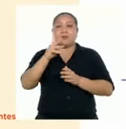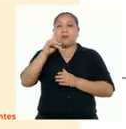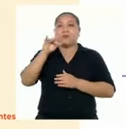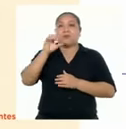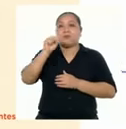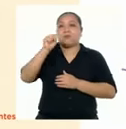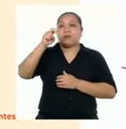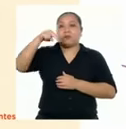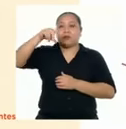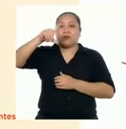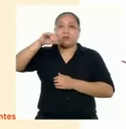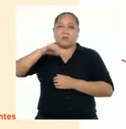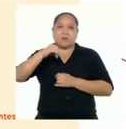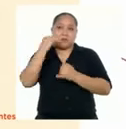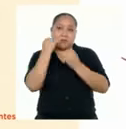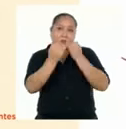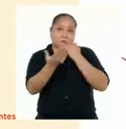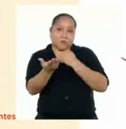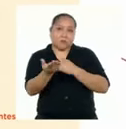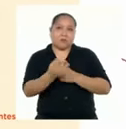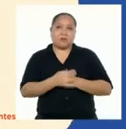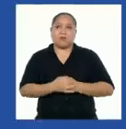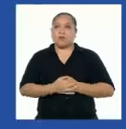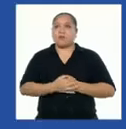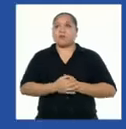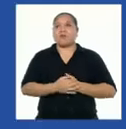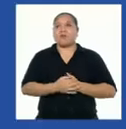final.